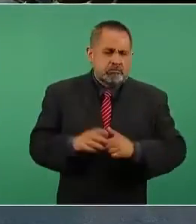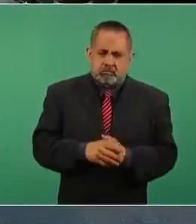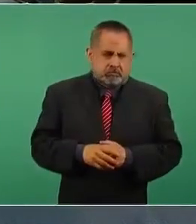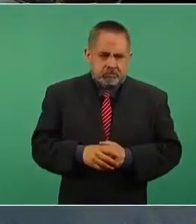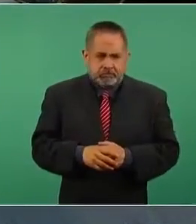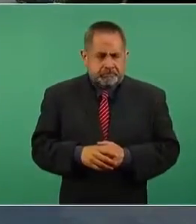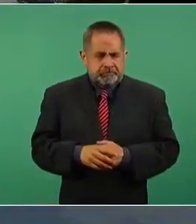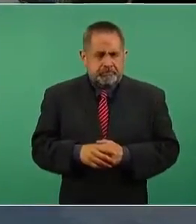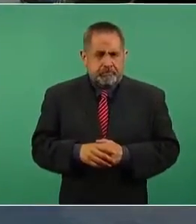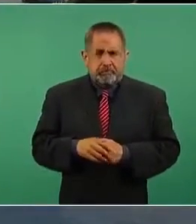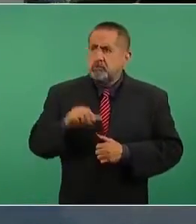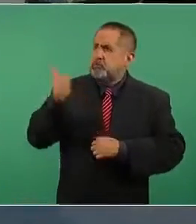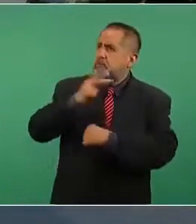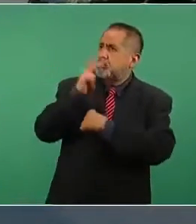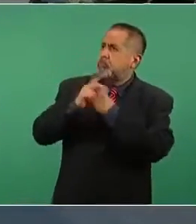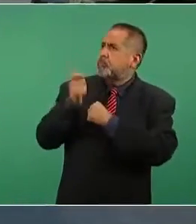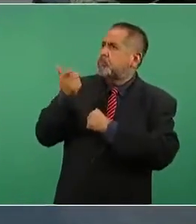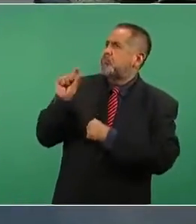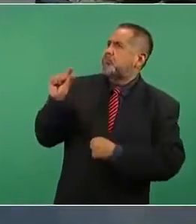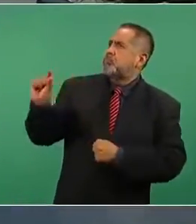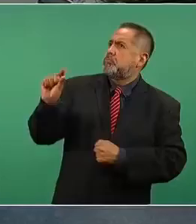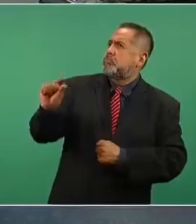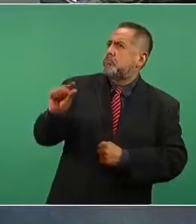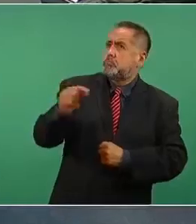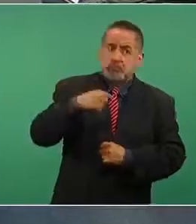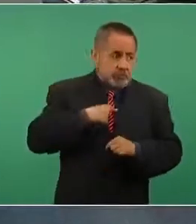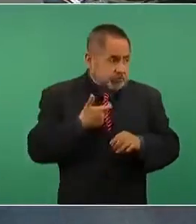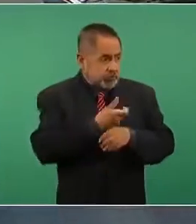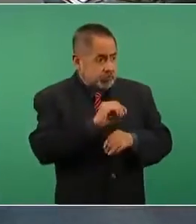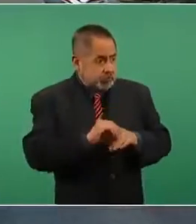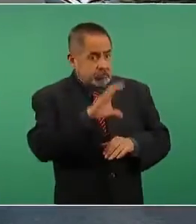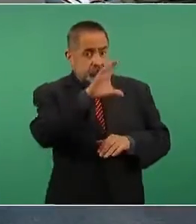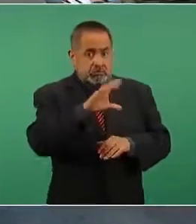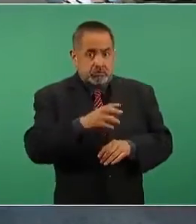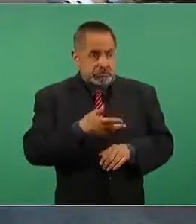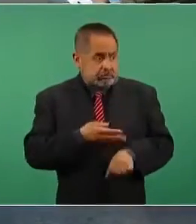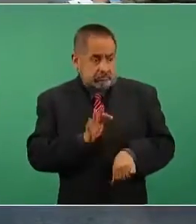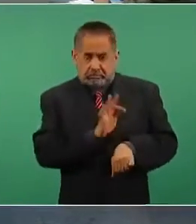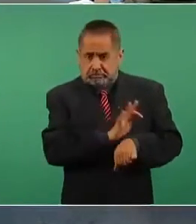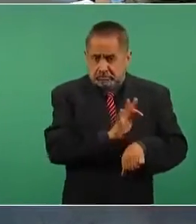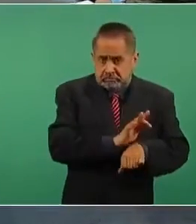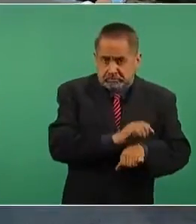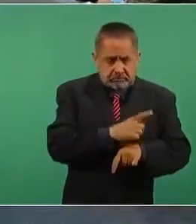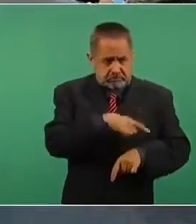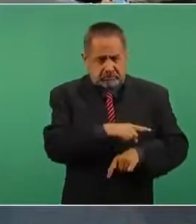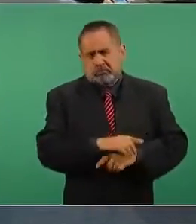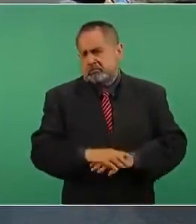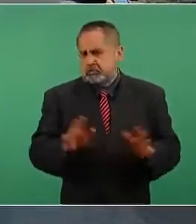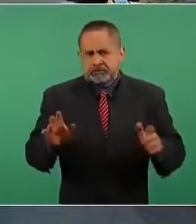paga en otros países? Nada más por la protección del gobierno